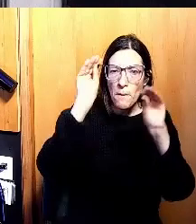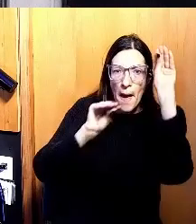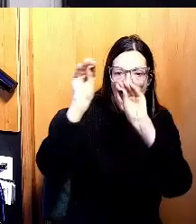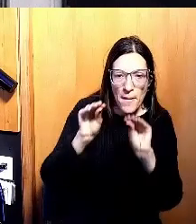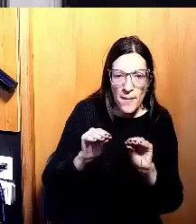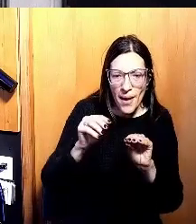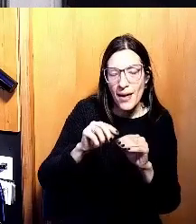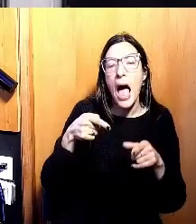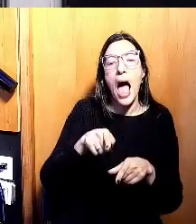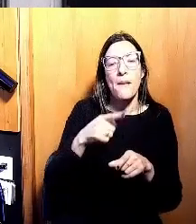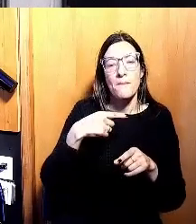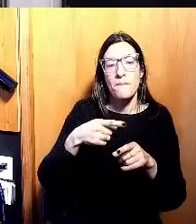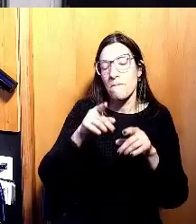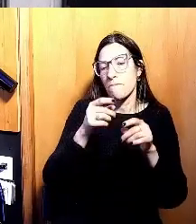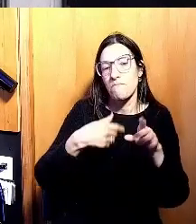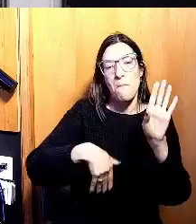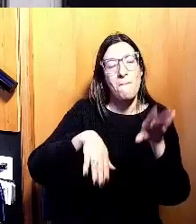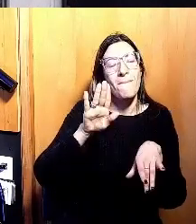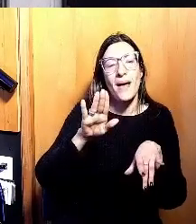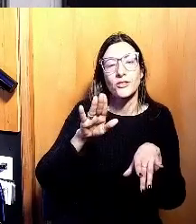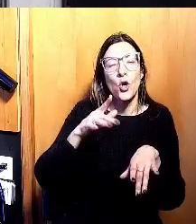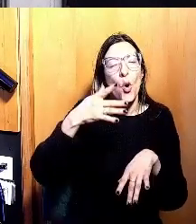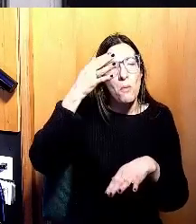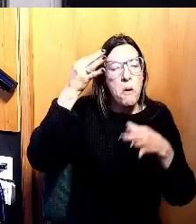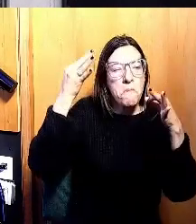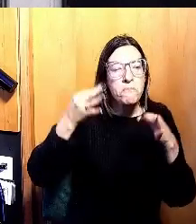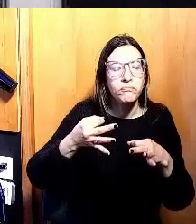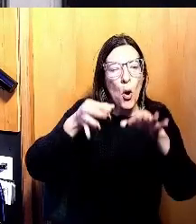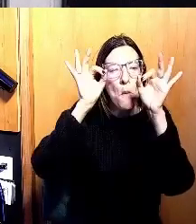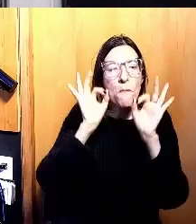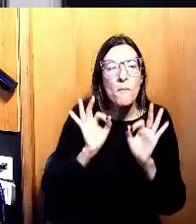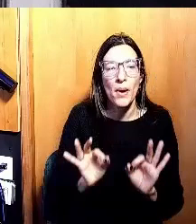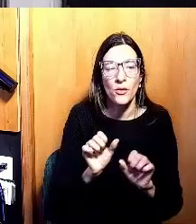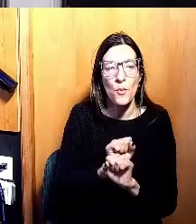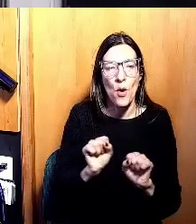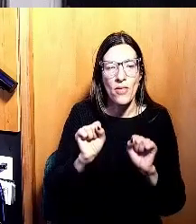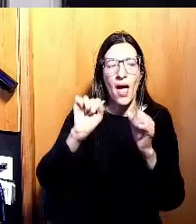es el conocimiento del ambiente y del estado del ambiente.